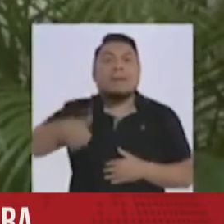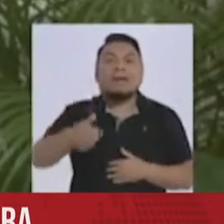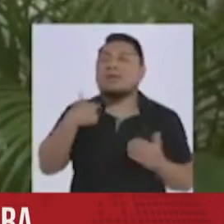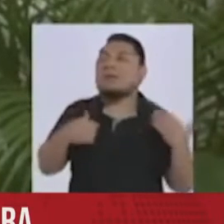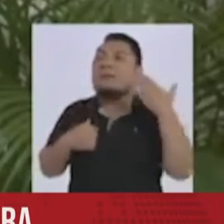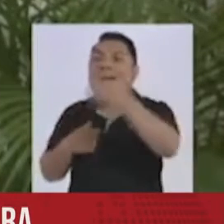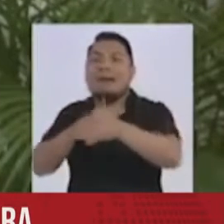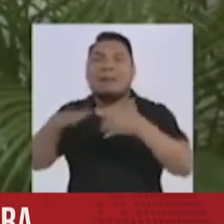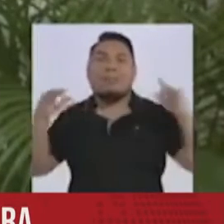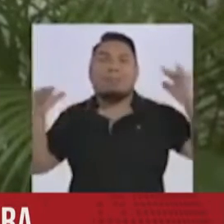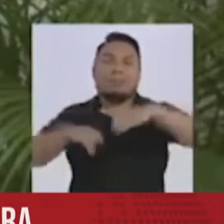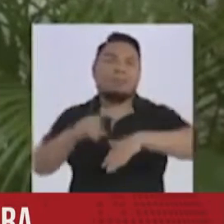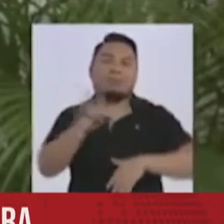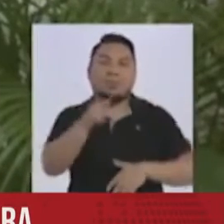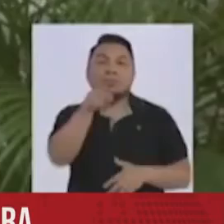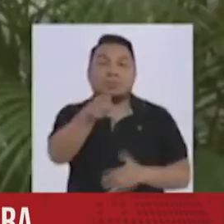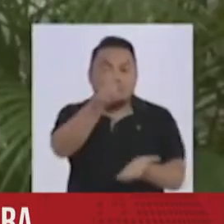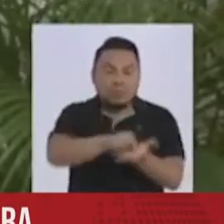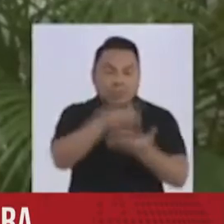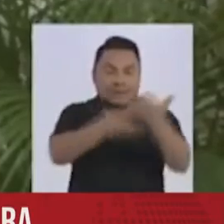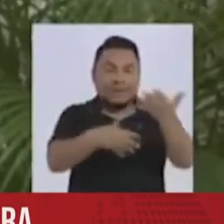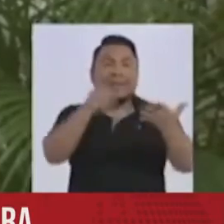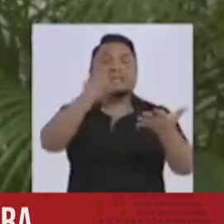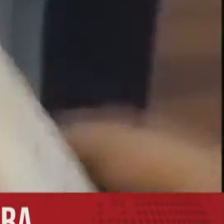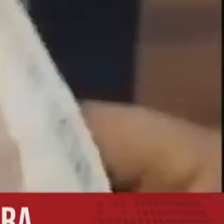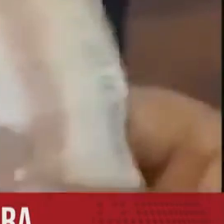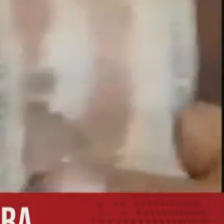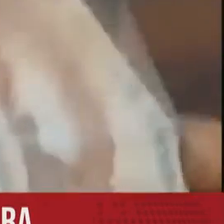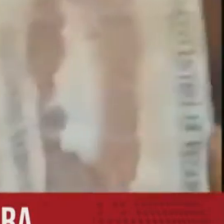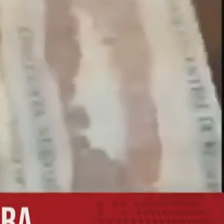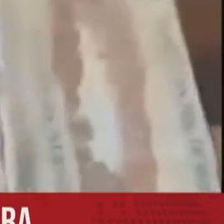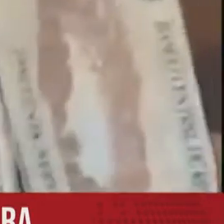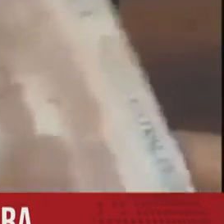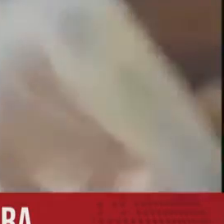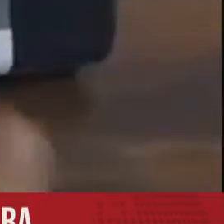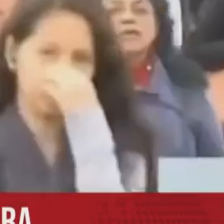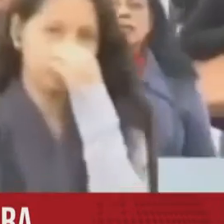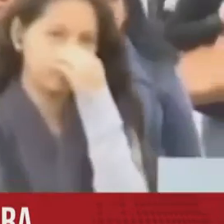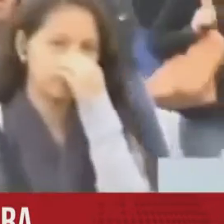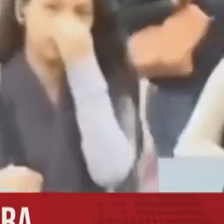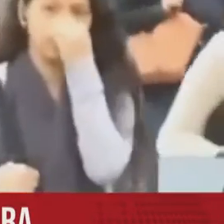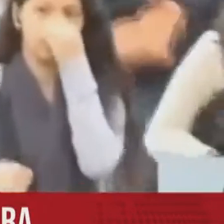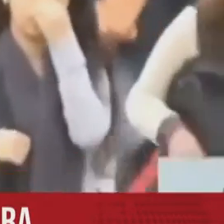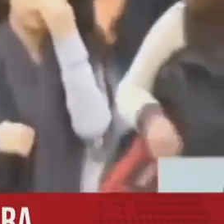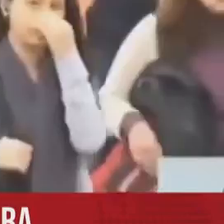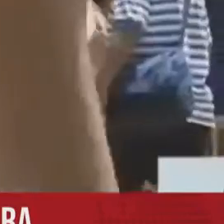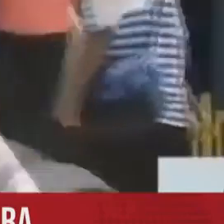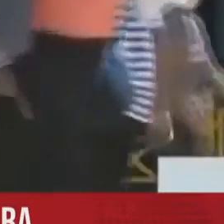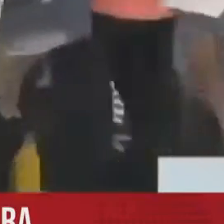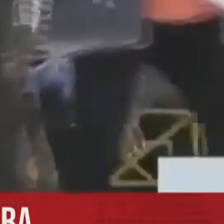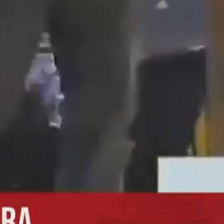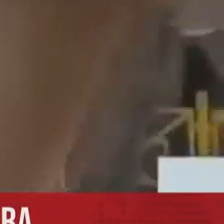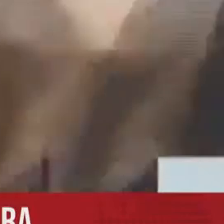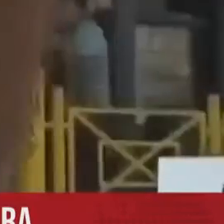cobrar. La ministra de Desarrollo e Inclusión Social, Ariela Luna, señaló que los beneficiarios que tengan cuenta bancaria solo deberán acercarse